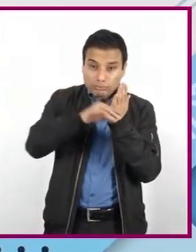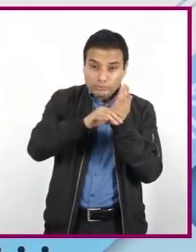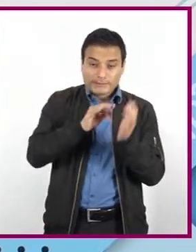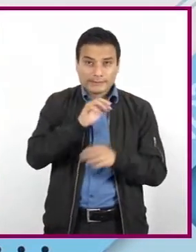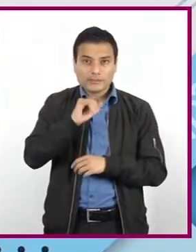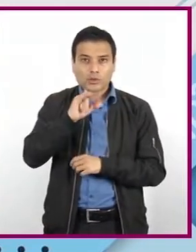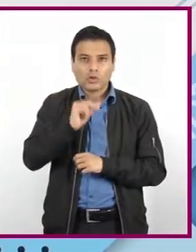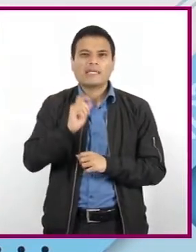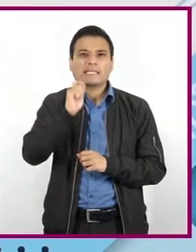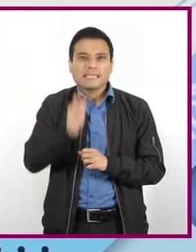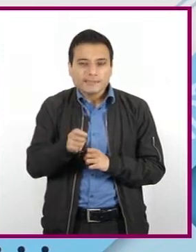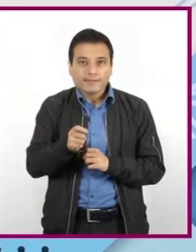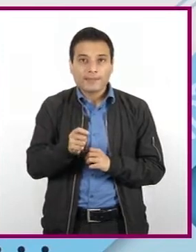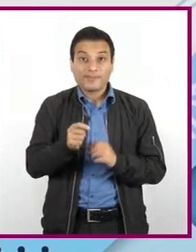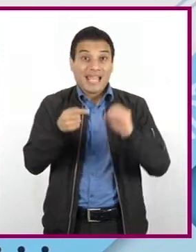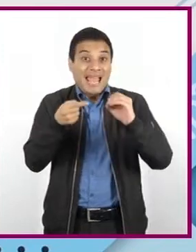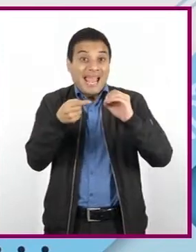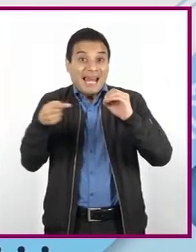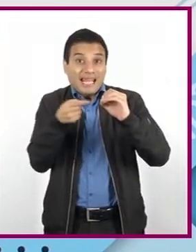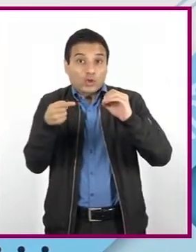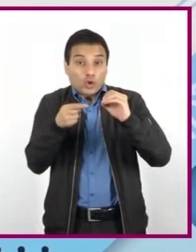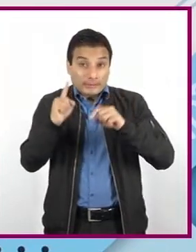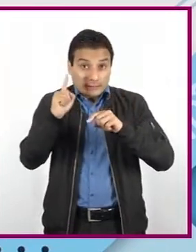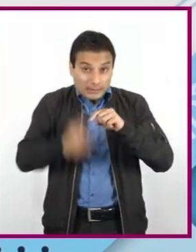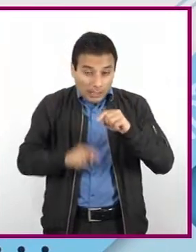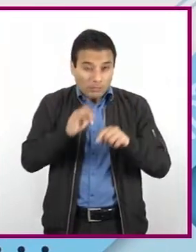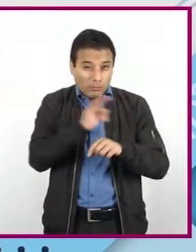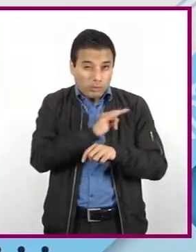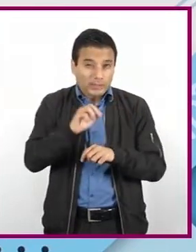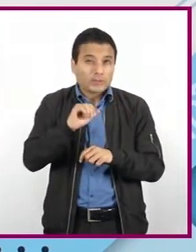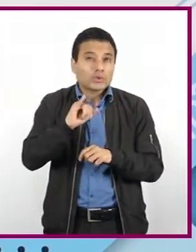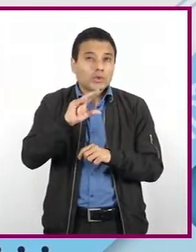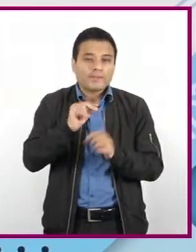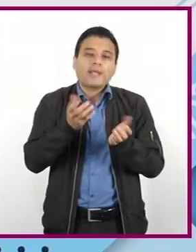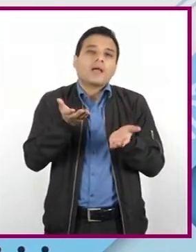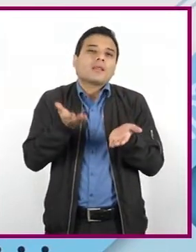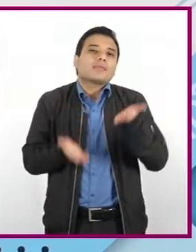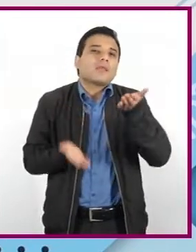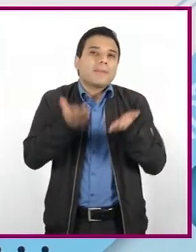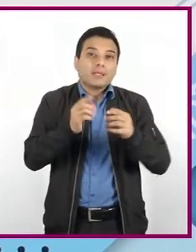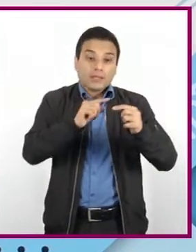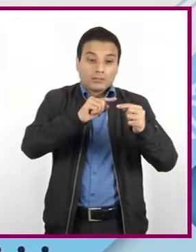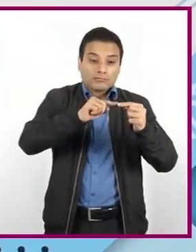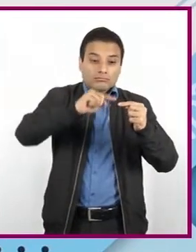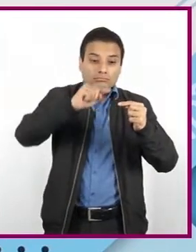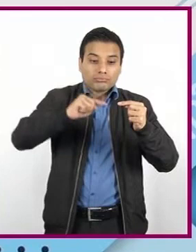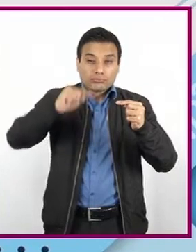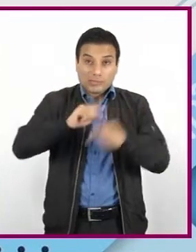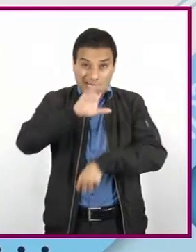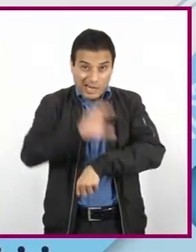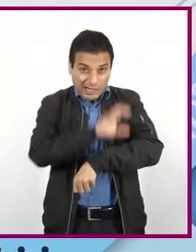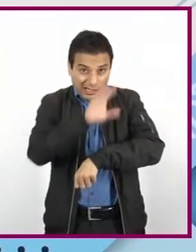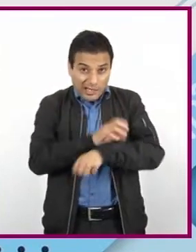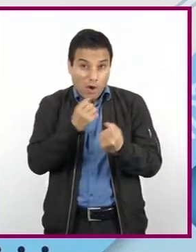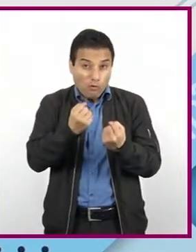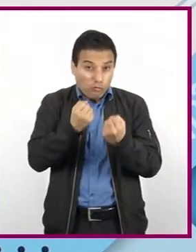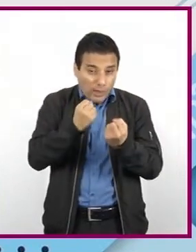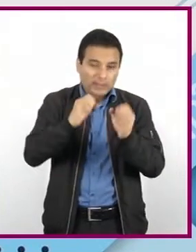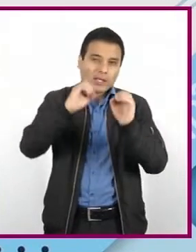arrancar electrones. Eso depende de la cantidad de energía que posee la onda y está relacionada con la